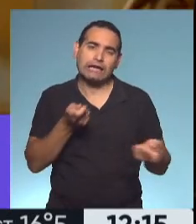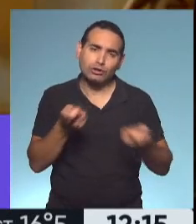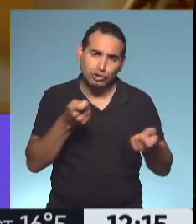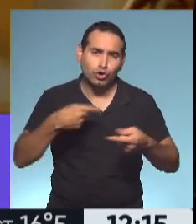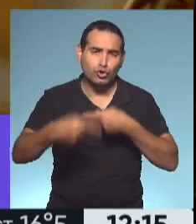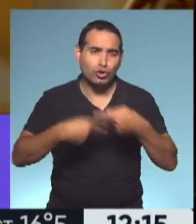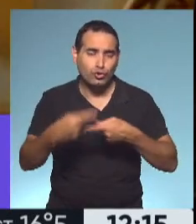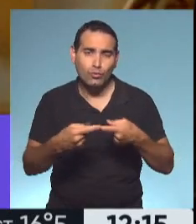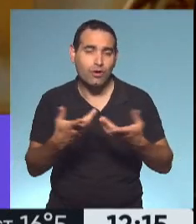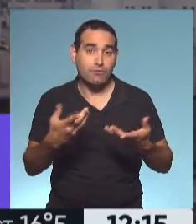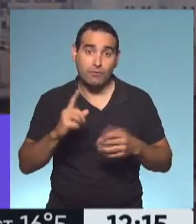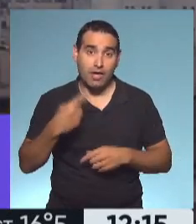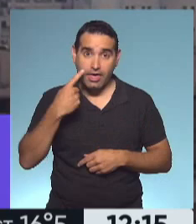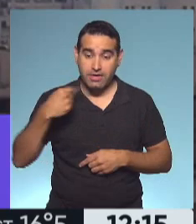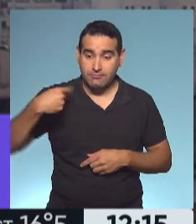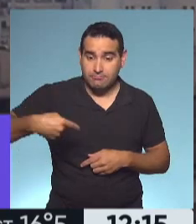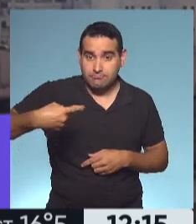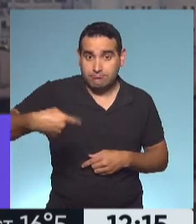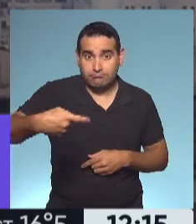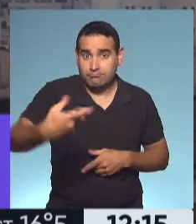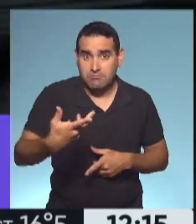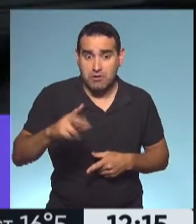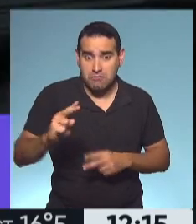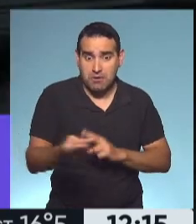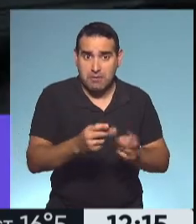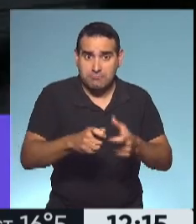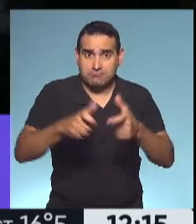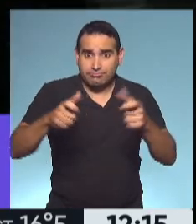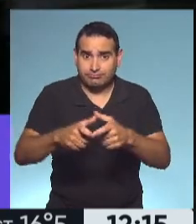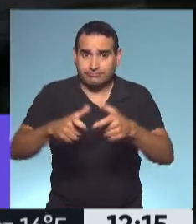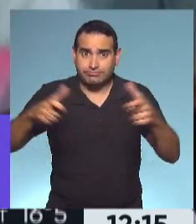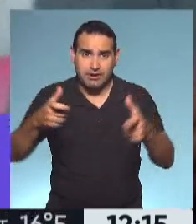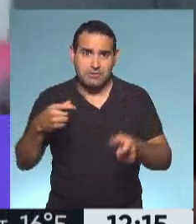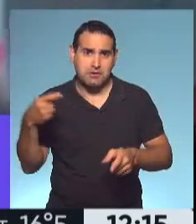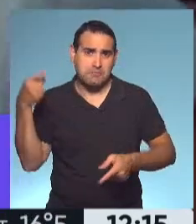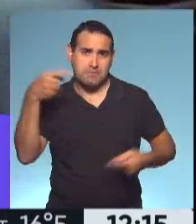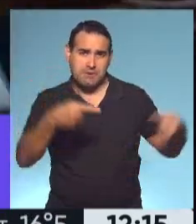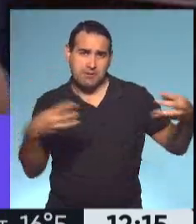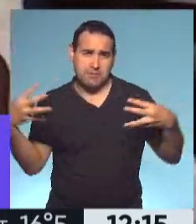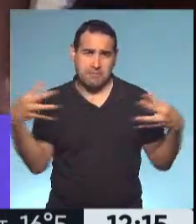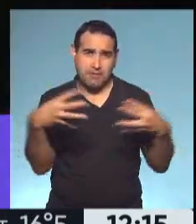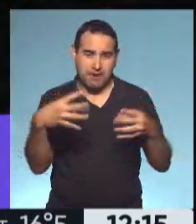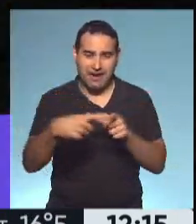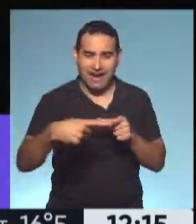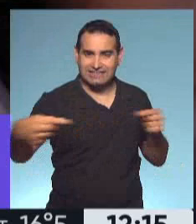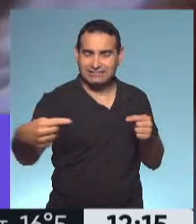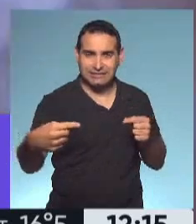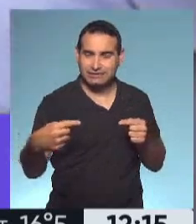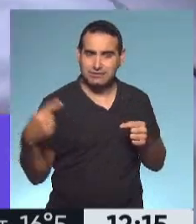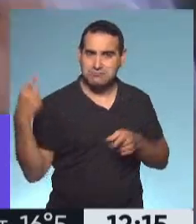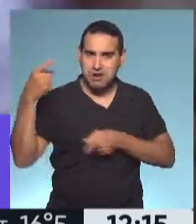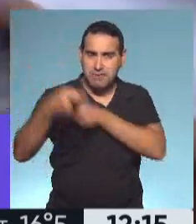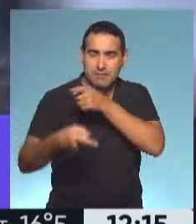pero bueno, cada día que pasa es una masacre nueva con bombardeos muy intensos sobre la Franja de Gaza.